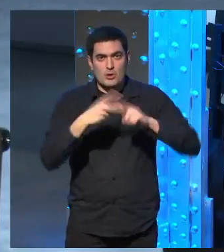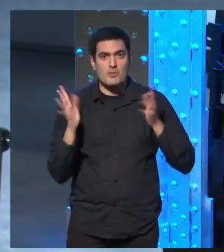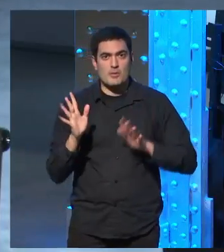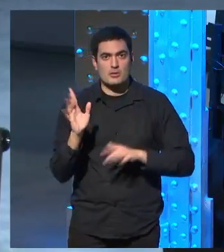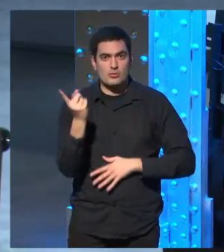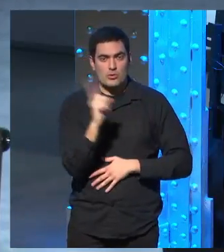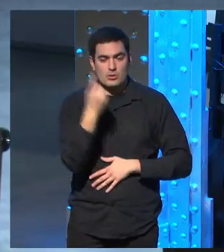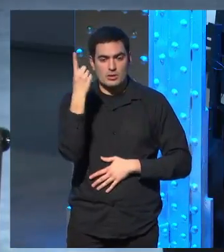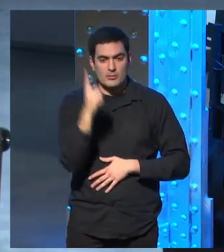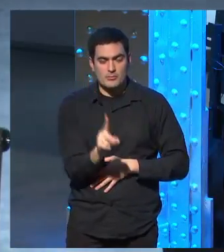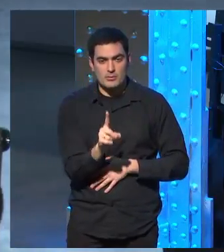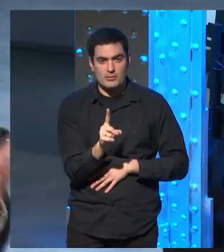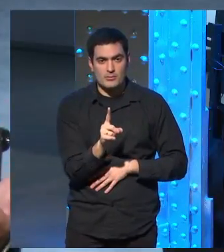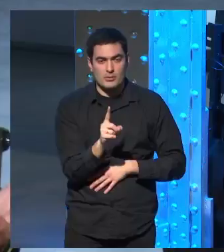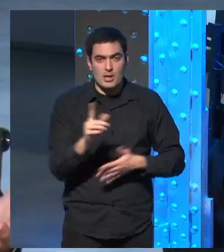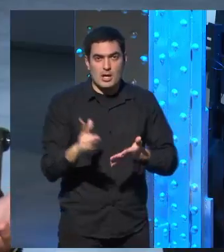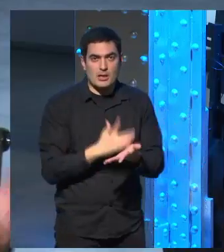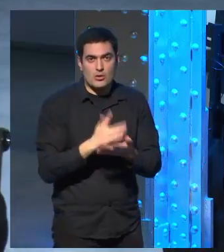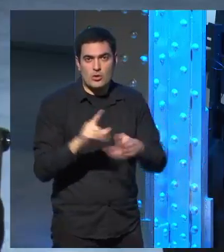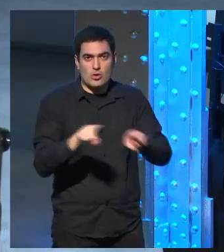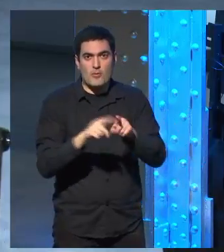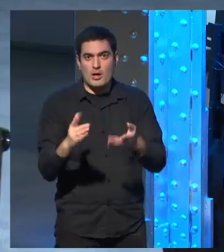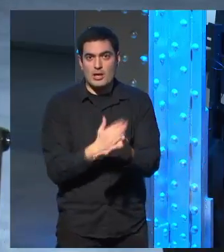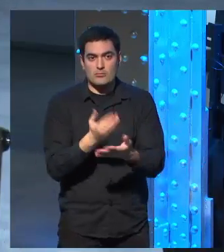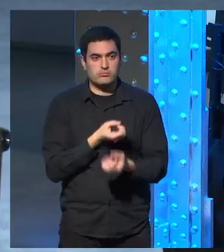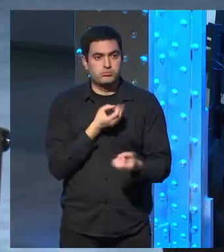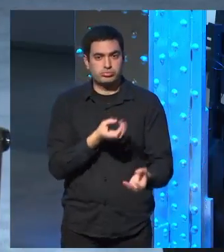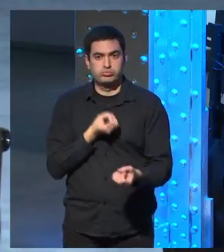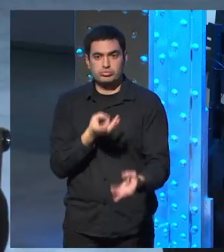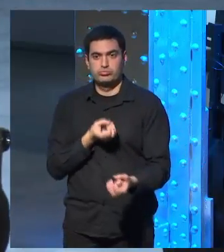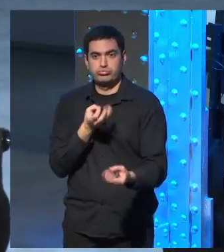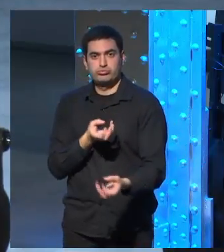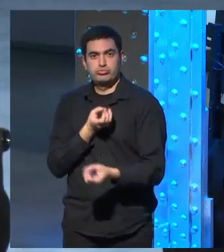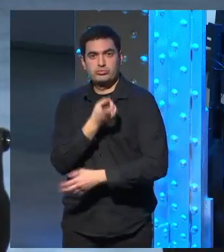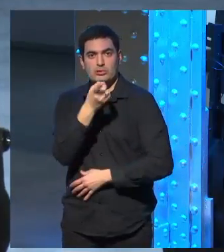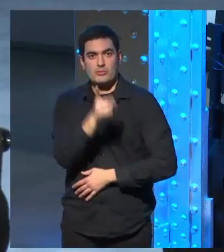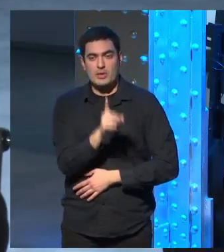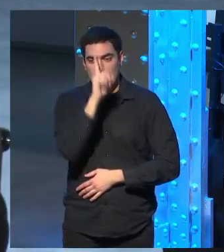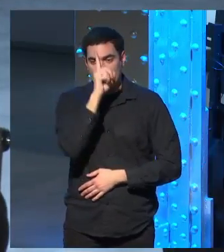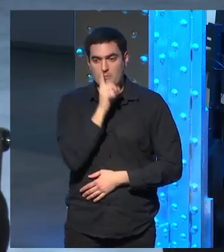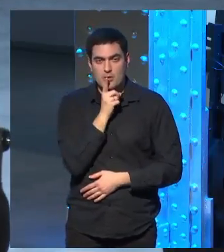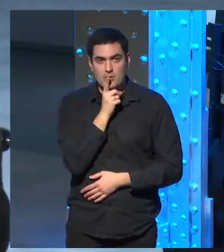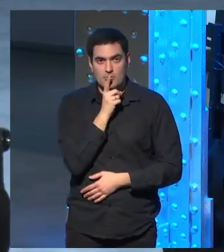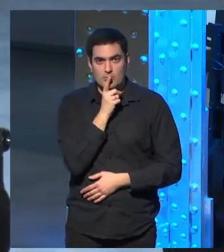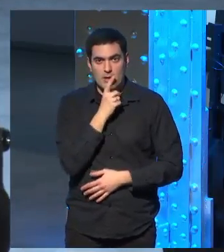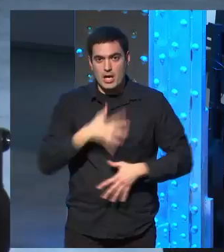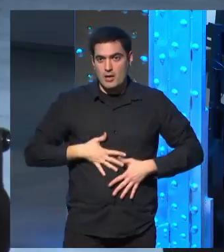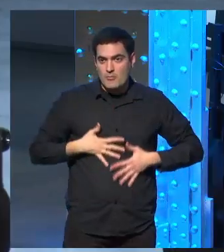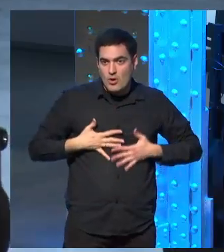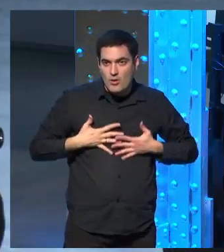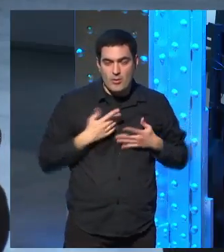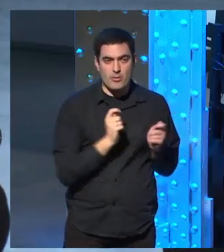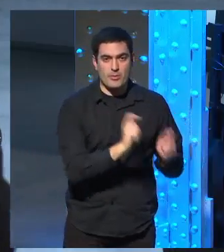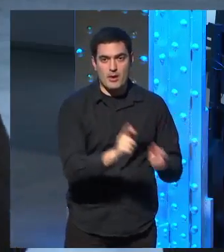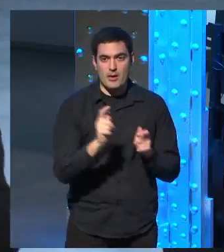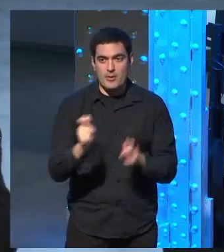también el catálogo de expresiones, el catálogo de imágenes, el catálogo de emociones que